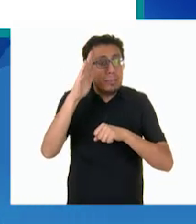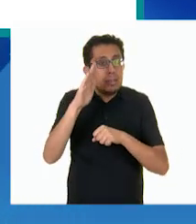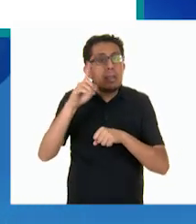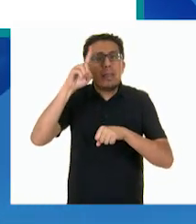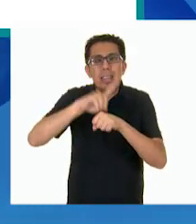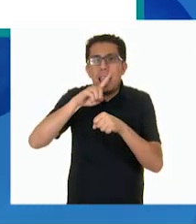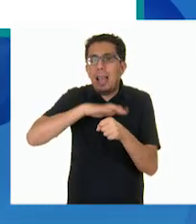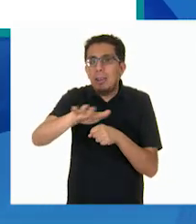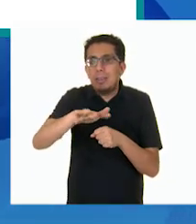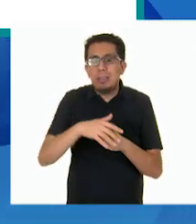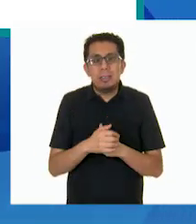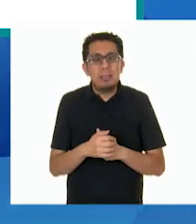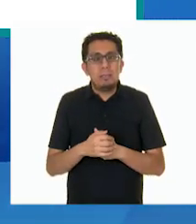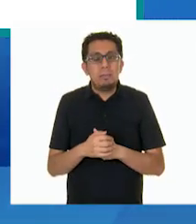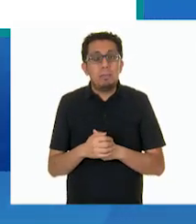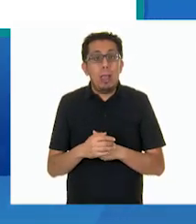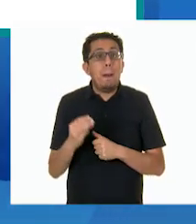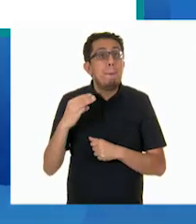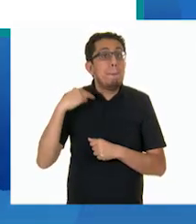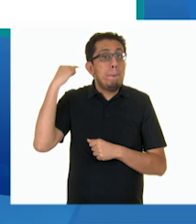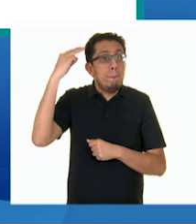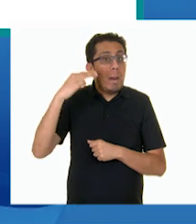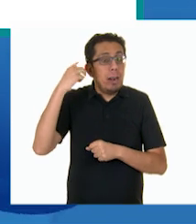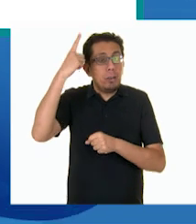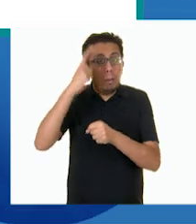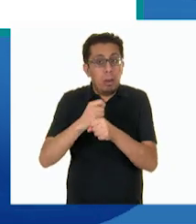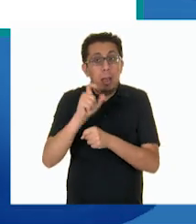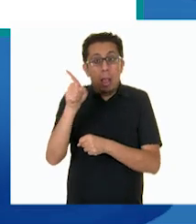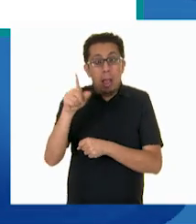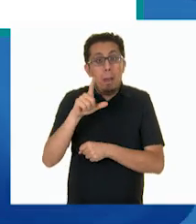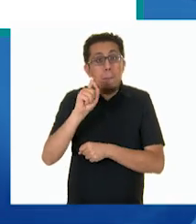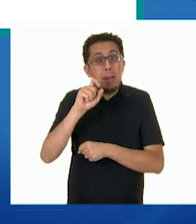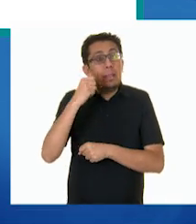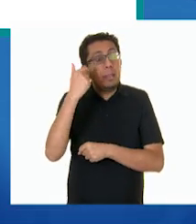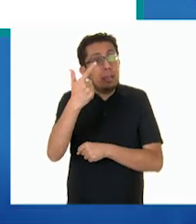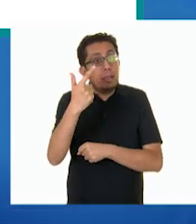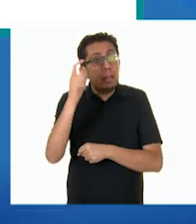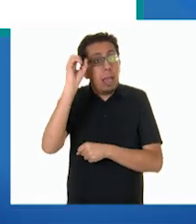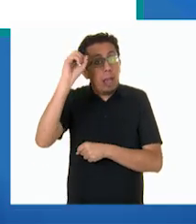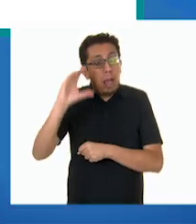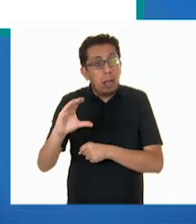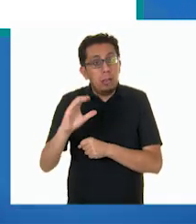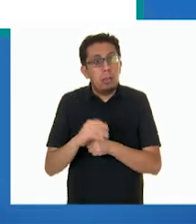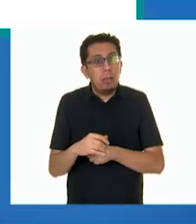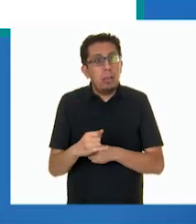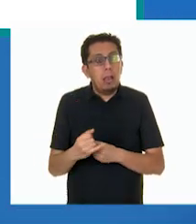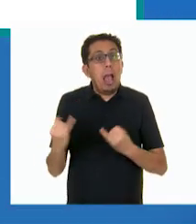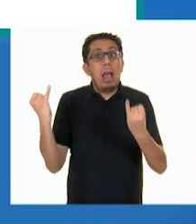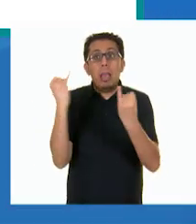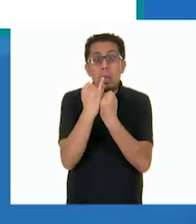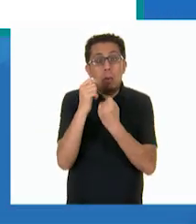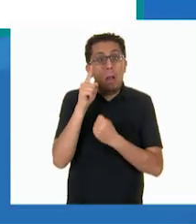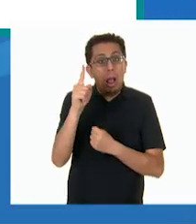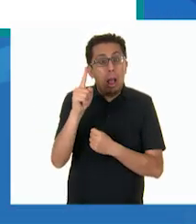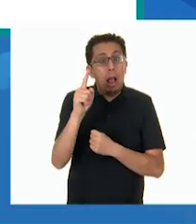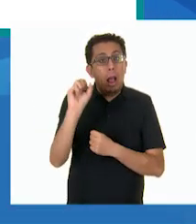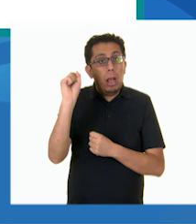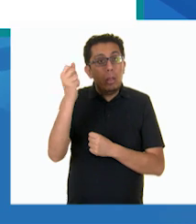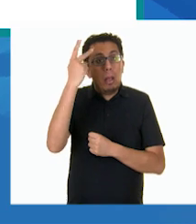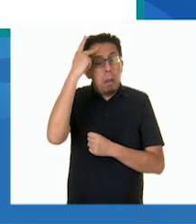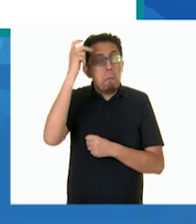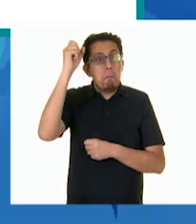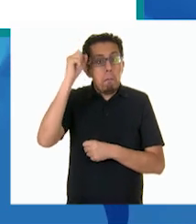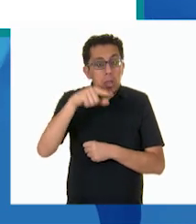vamos a ver, en marzo primero está a 27 grados centígrados. ¿Ya vieron? Igual que en San Luis, el mismo día era